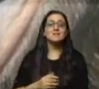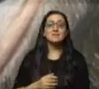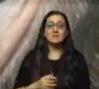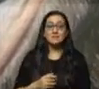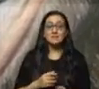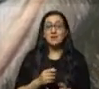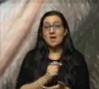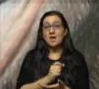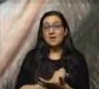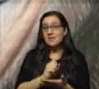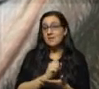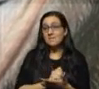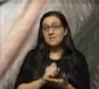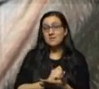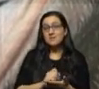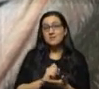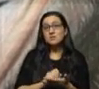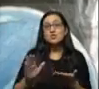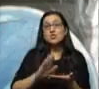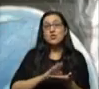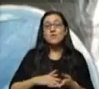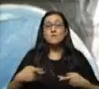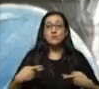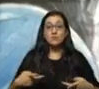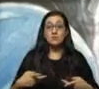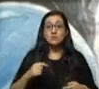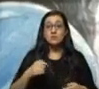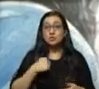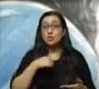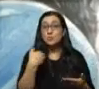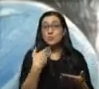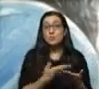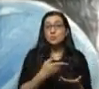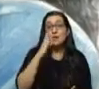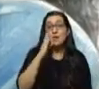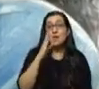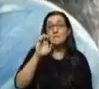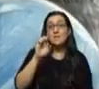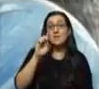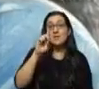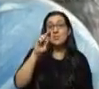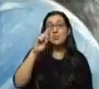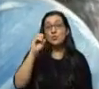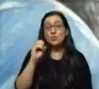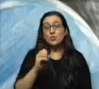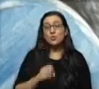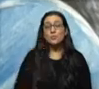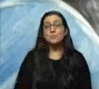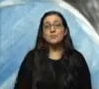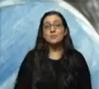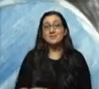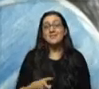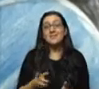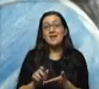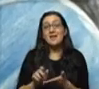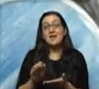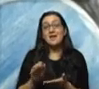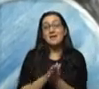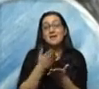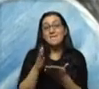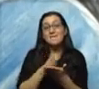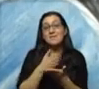semblanzas no de de futbolistas se lo propuse a Pedro cribary que es este el artífice de revista túnel y ediciones túnel